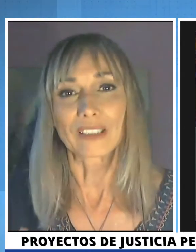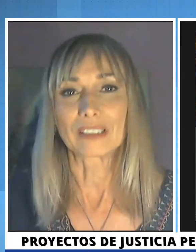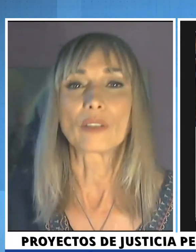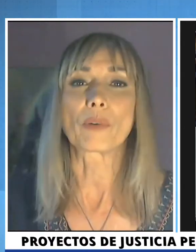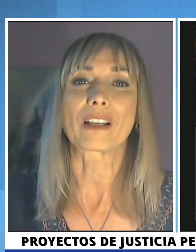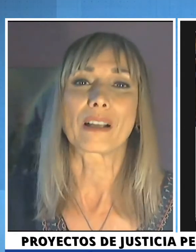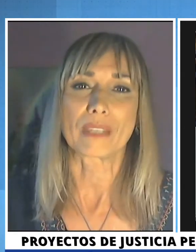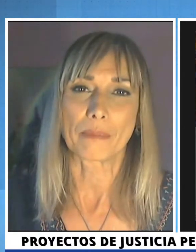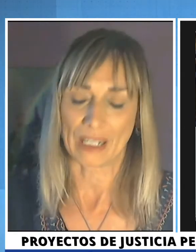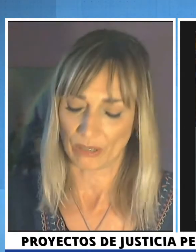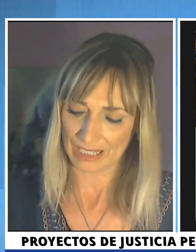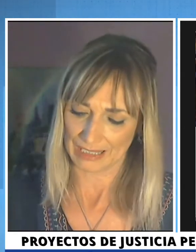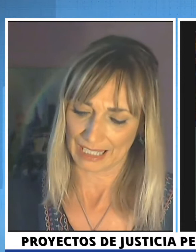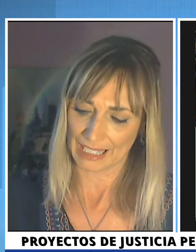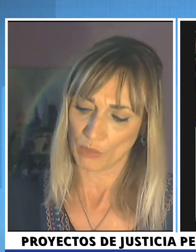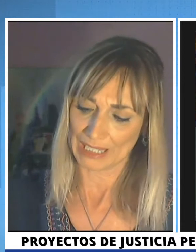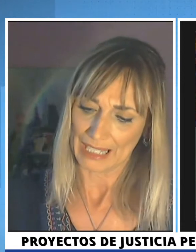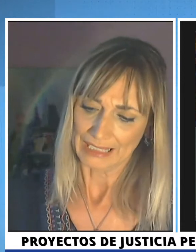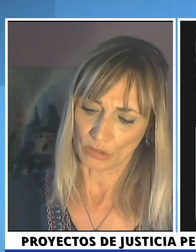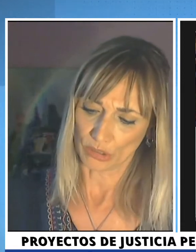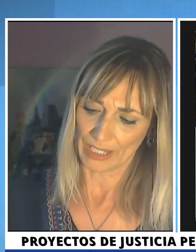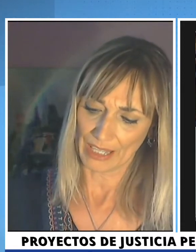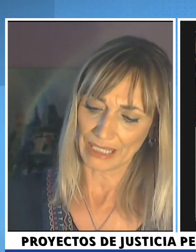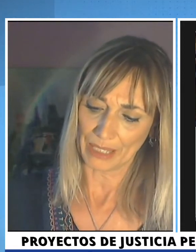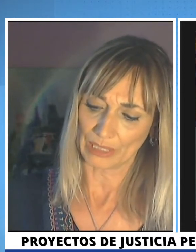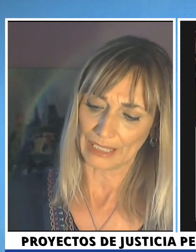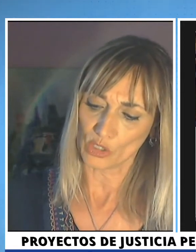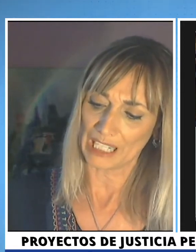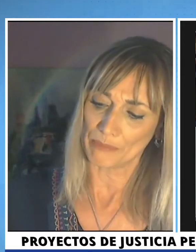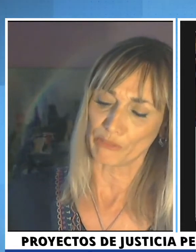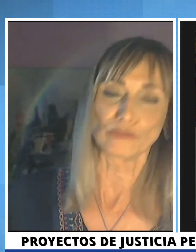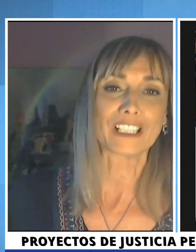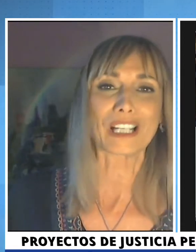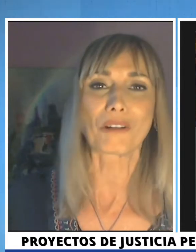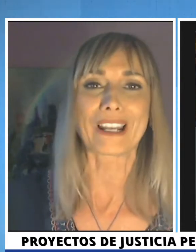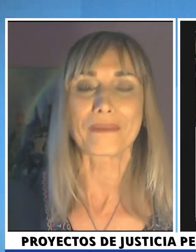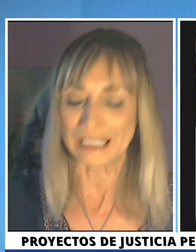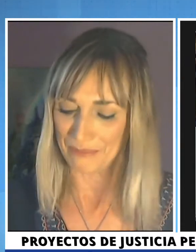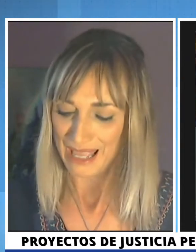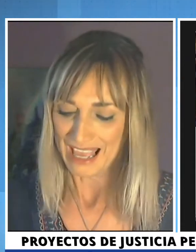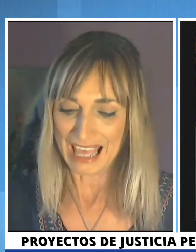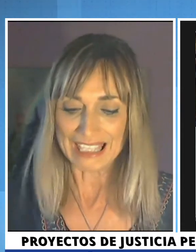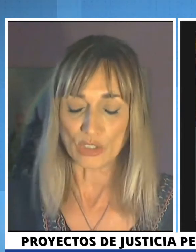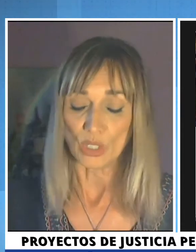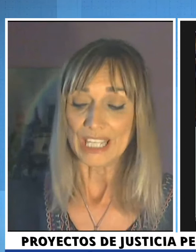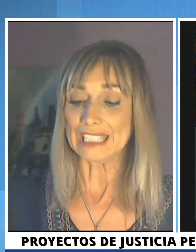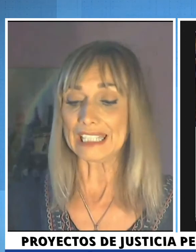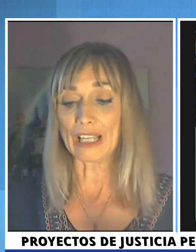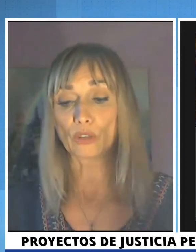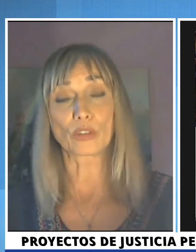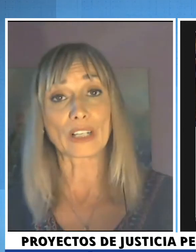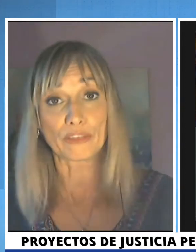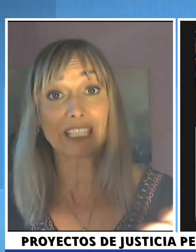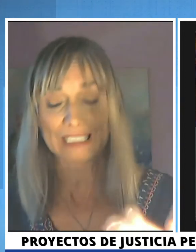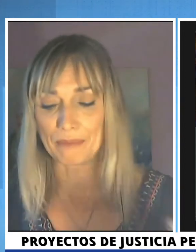un sentido pueda cambiar para lo que es el llegar a la igualdad. De hecho, Soledad, habías hablado que el derecho penal profundiza el lugar de víctima, has dicho, y la